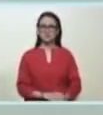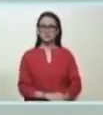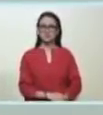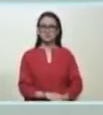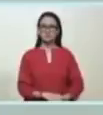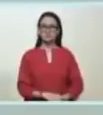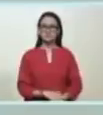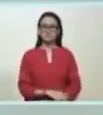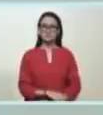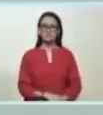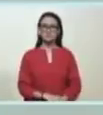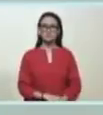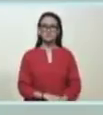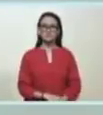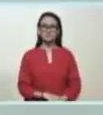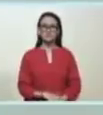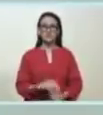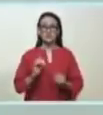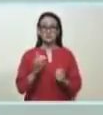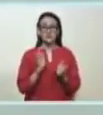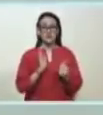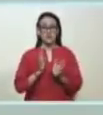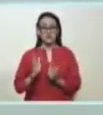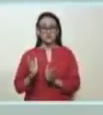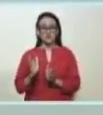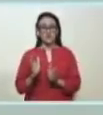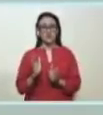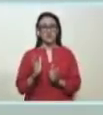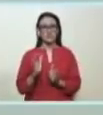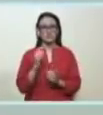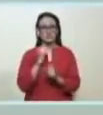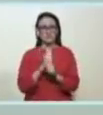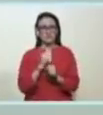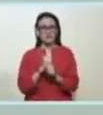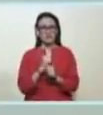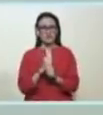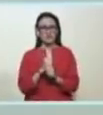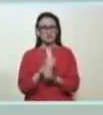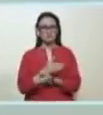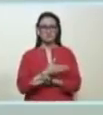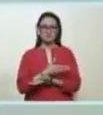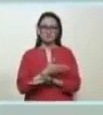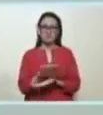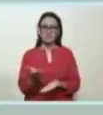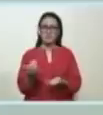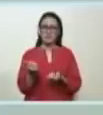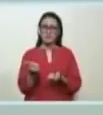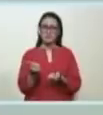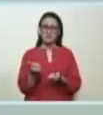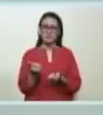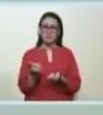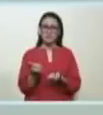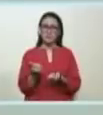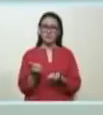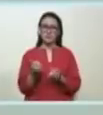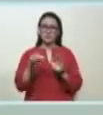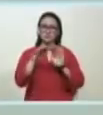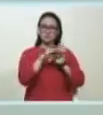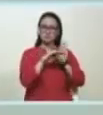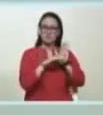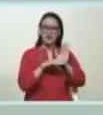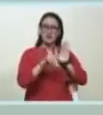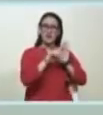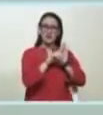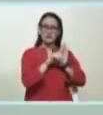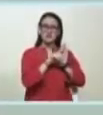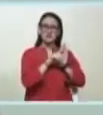Cuando iniciamos las tareas propias para la organización del evento, ampliamos a solicitud de las partes las garantías